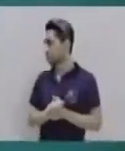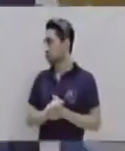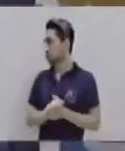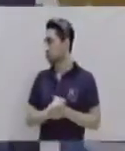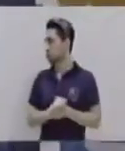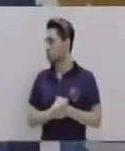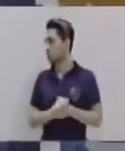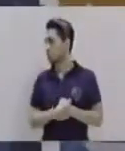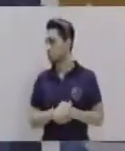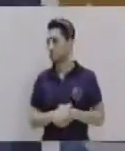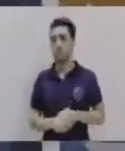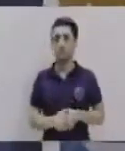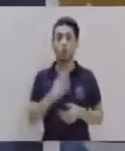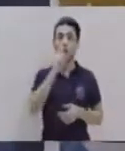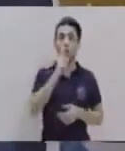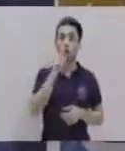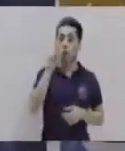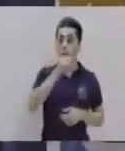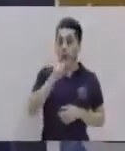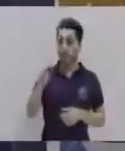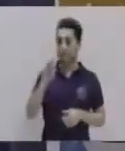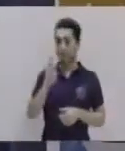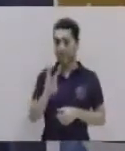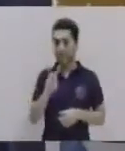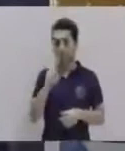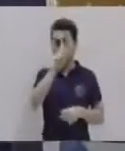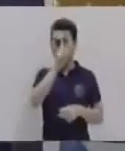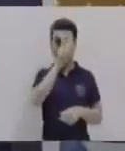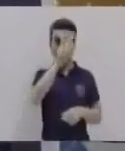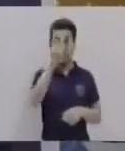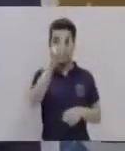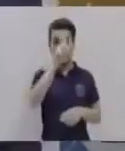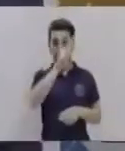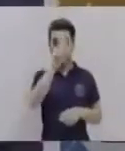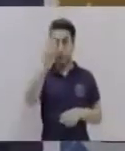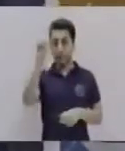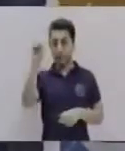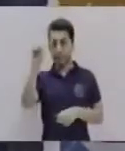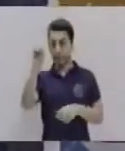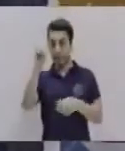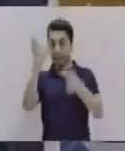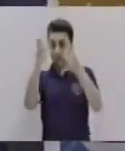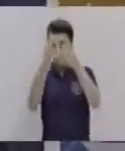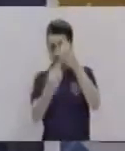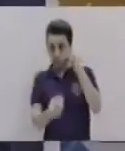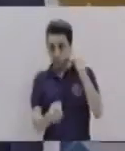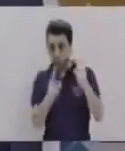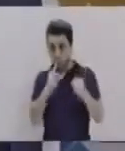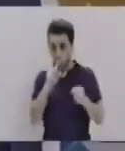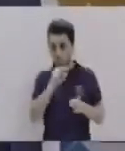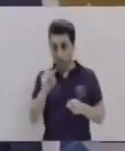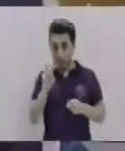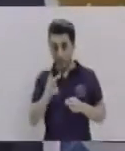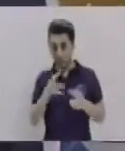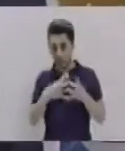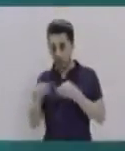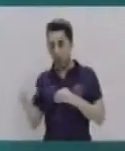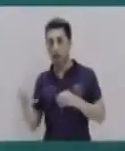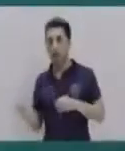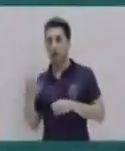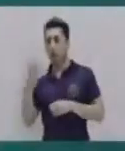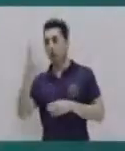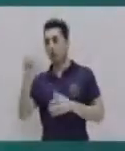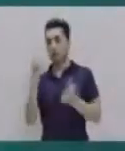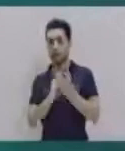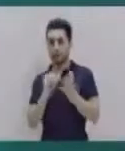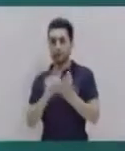Ujú. 1/3 de 120 son 40 quetzales. Y salió una oferta en televisión que dice, si usted